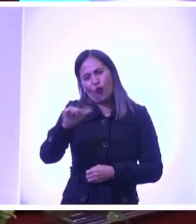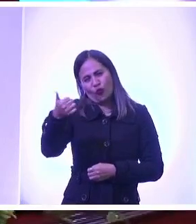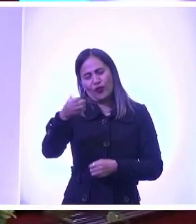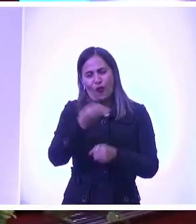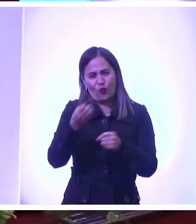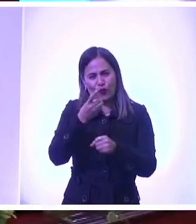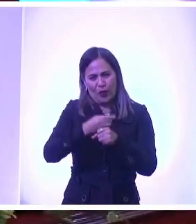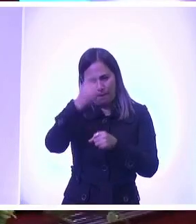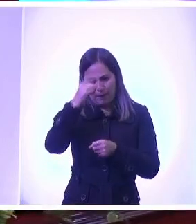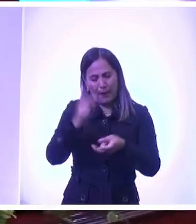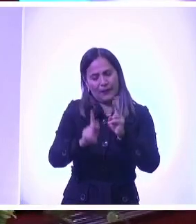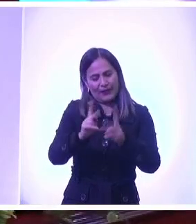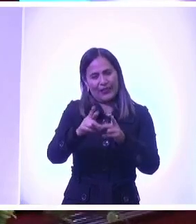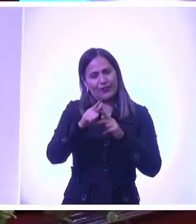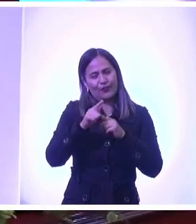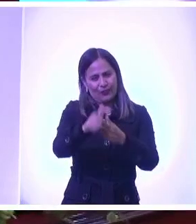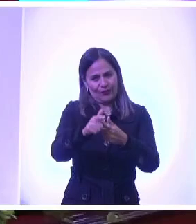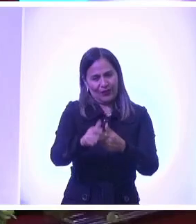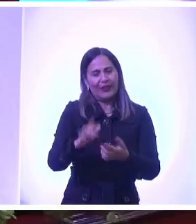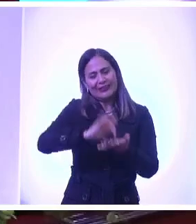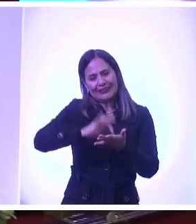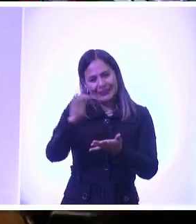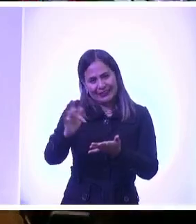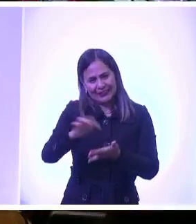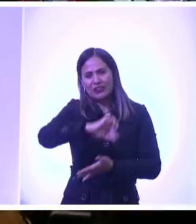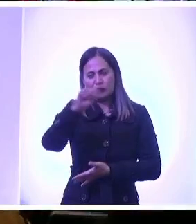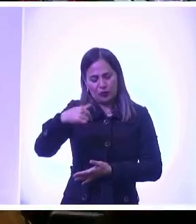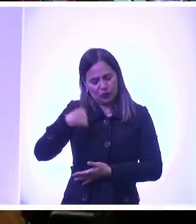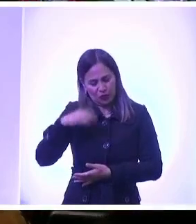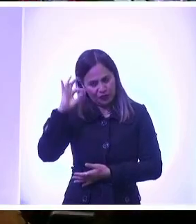platicando Muchas gracias y estoy a sus órdenes